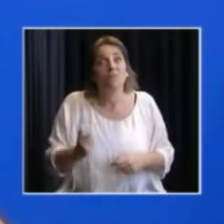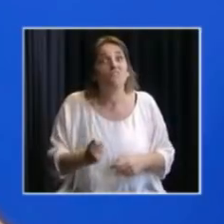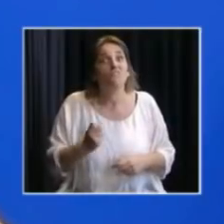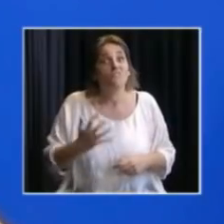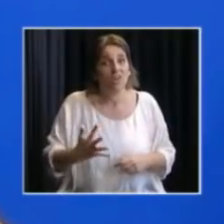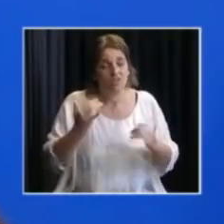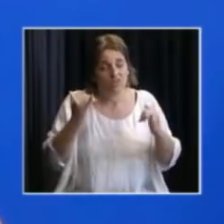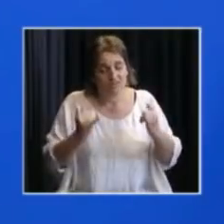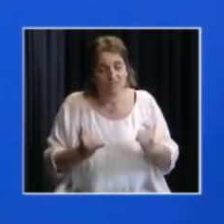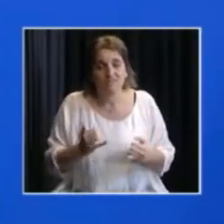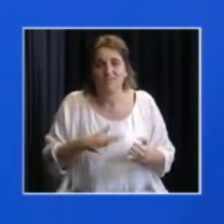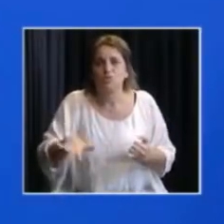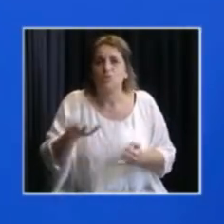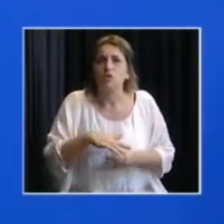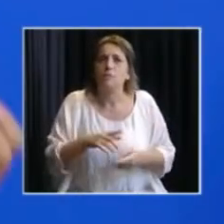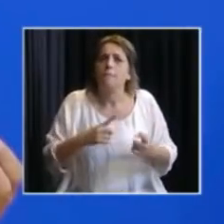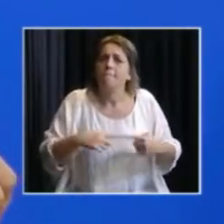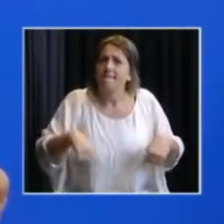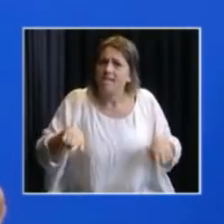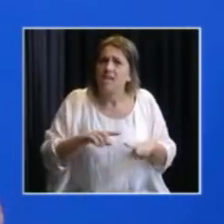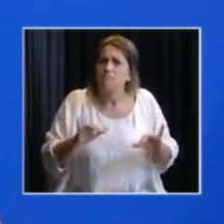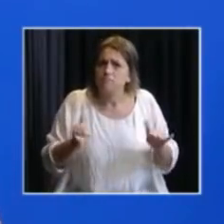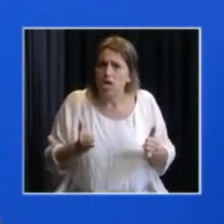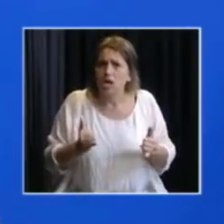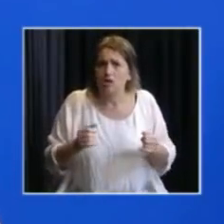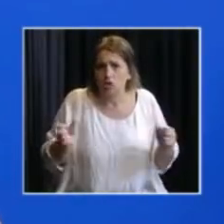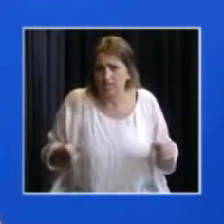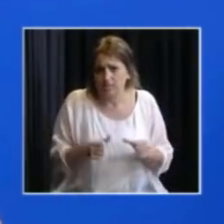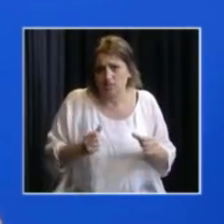justo equilibrio, que no ha estado ajeno en ninguna de las medidas que hemos